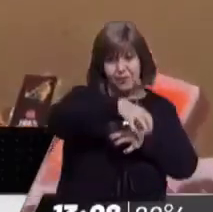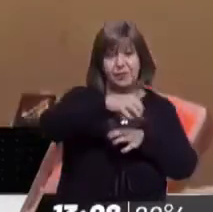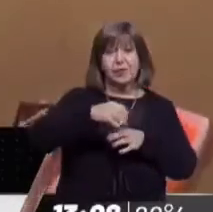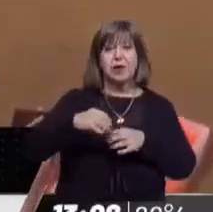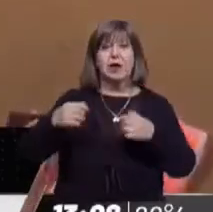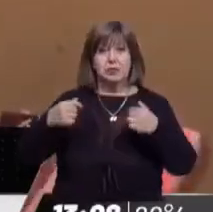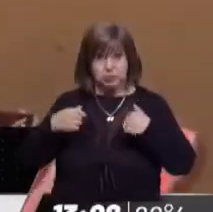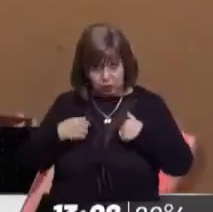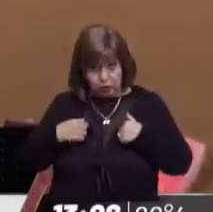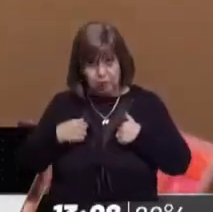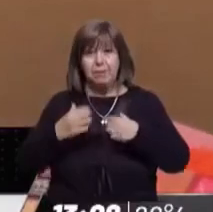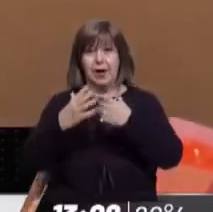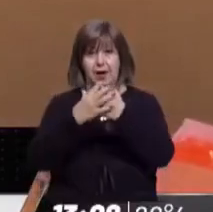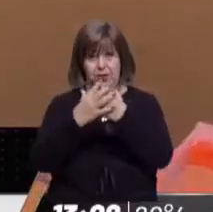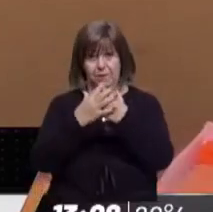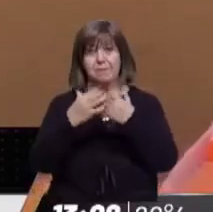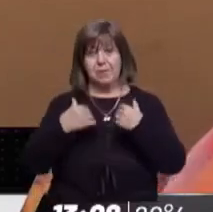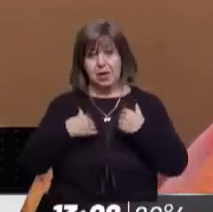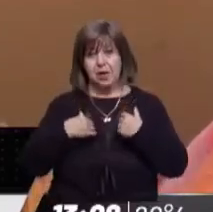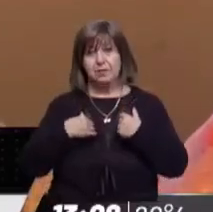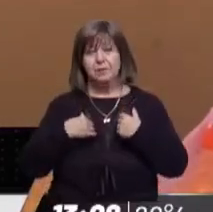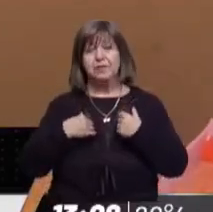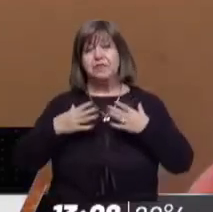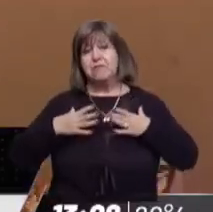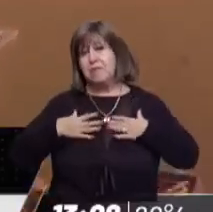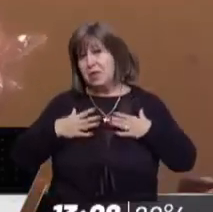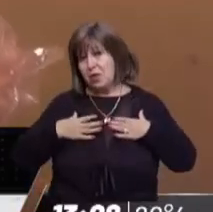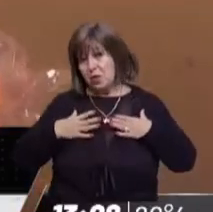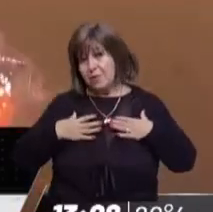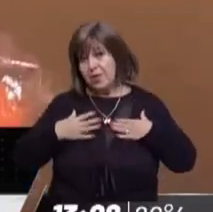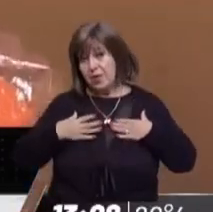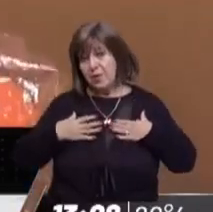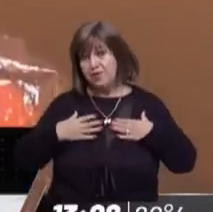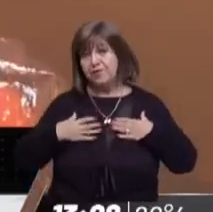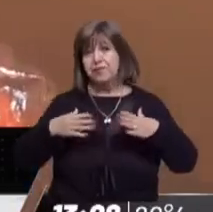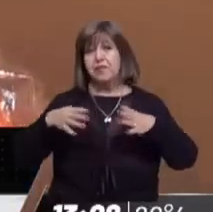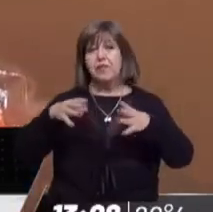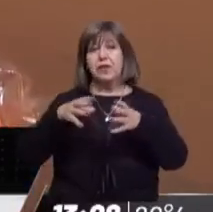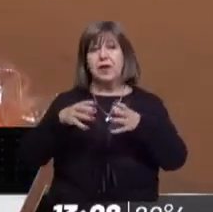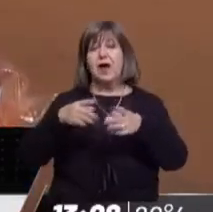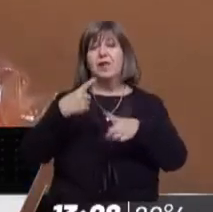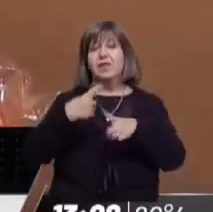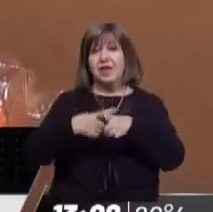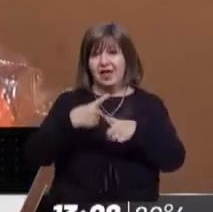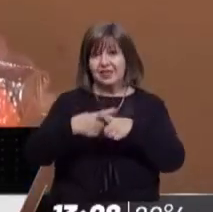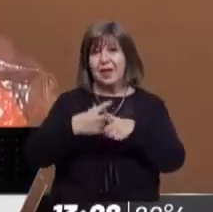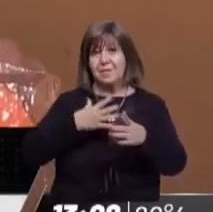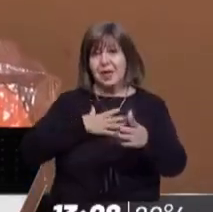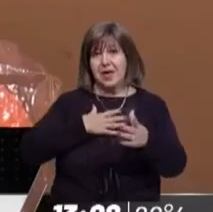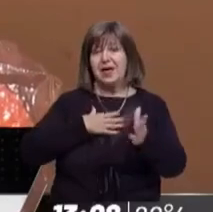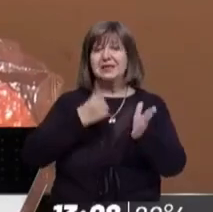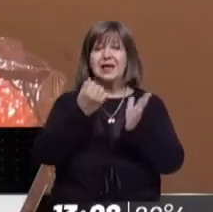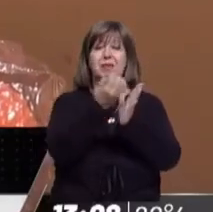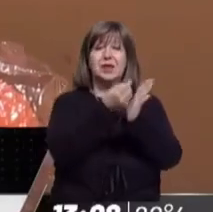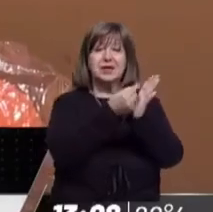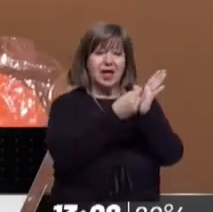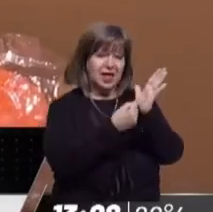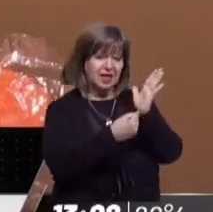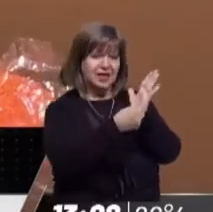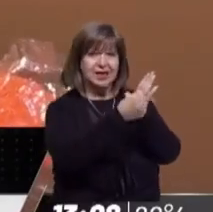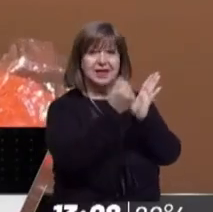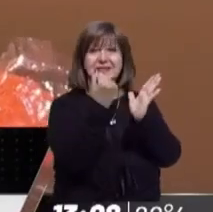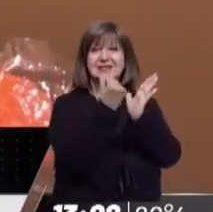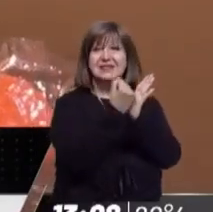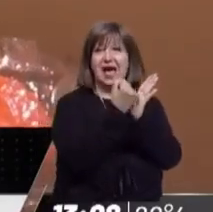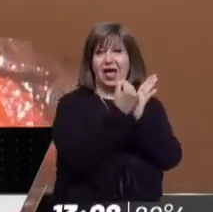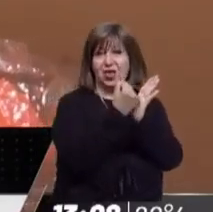el que yo he traído es el sello personalizado de la Fiesta del Chocolate, porque la Fiesta del Chocolate ya tiene